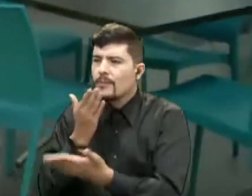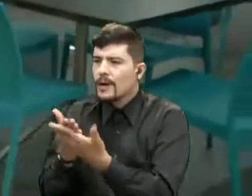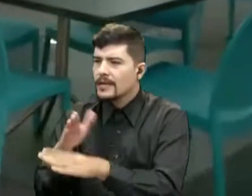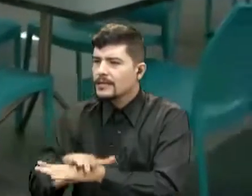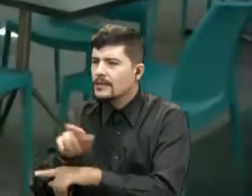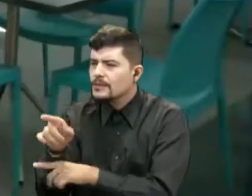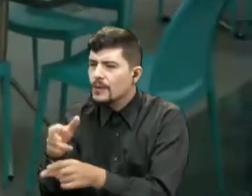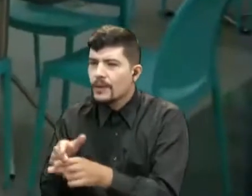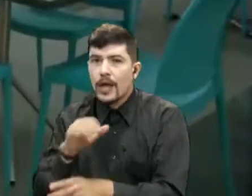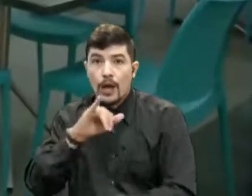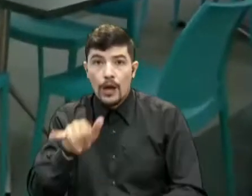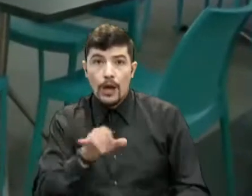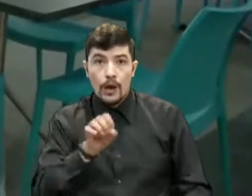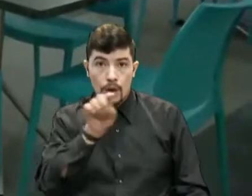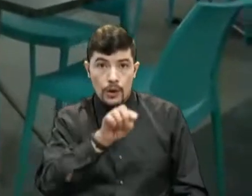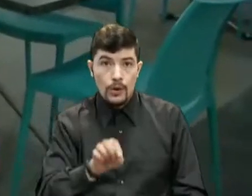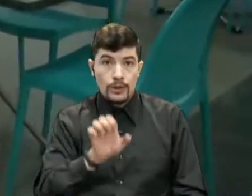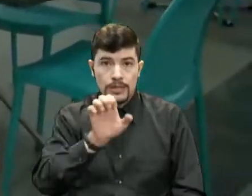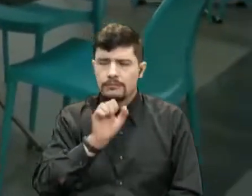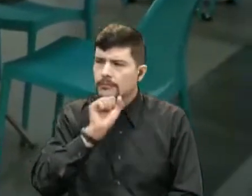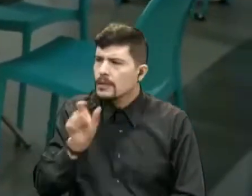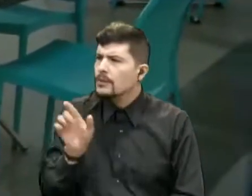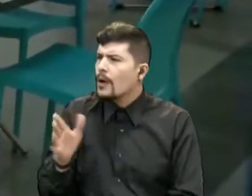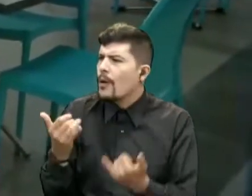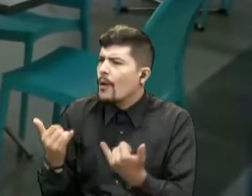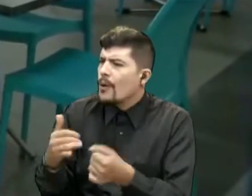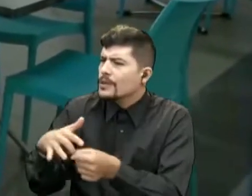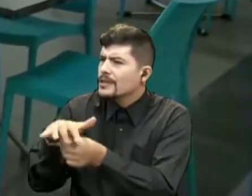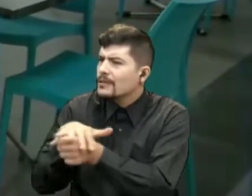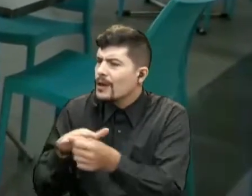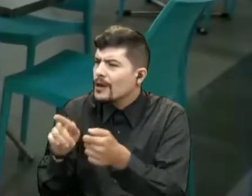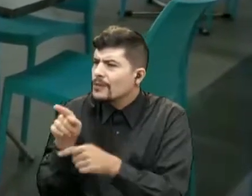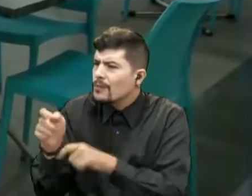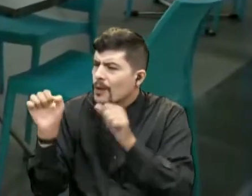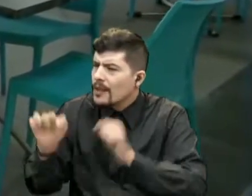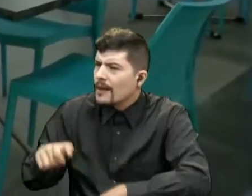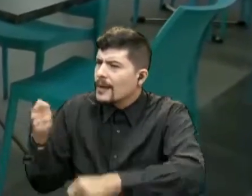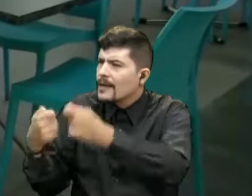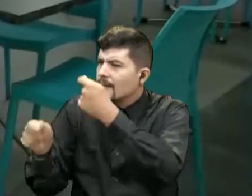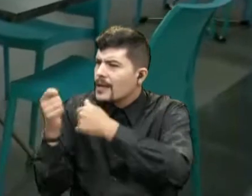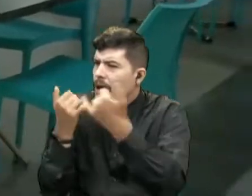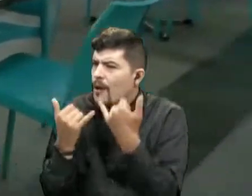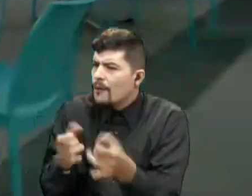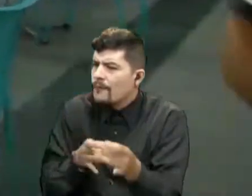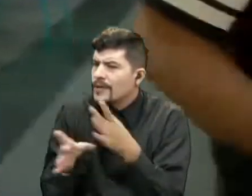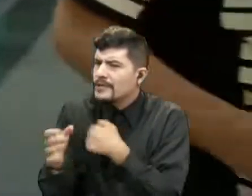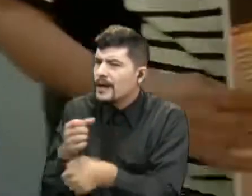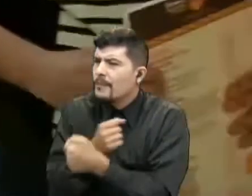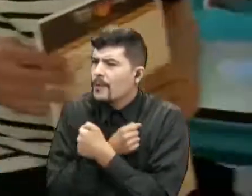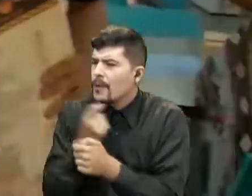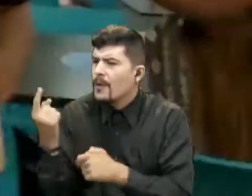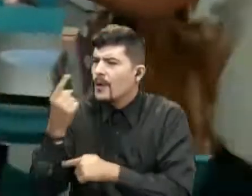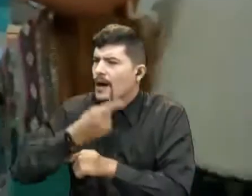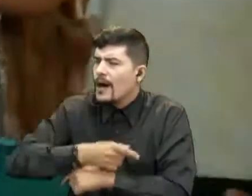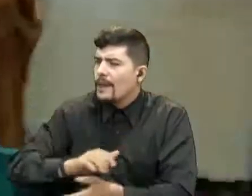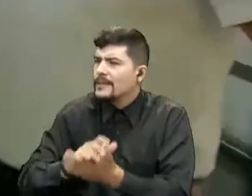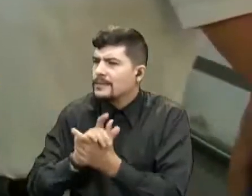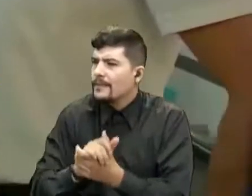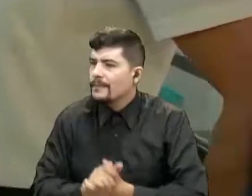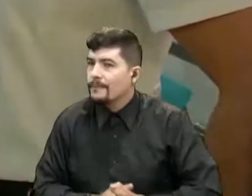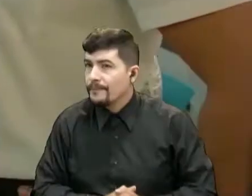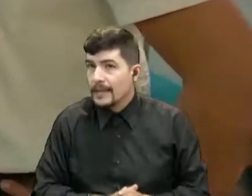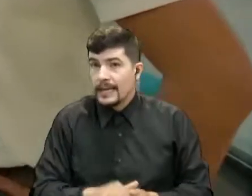Gómez. Don José Gómez, ¿cómo ve la situación? ¿Poder vender hoy por lo menos en Amor y Amistad? No, es gratificante.